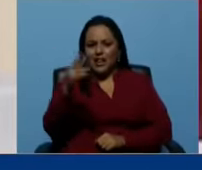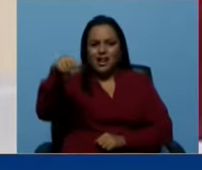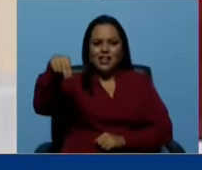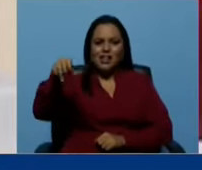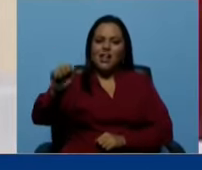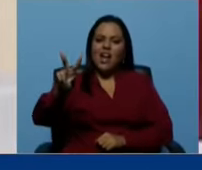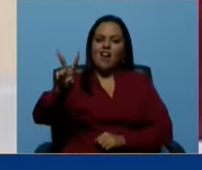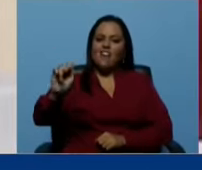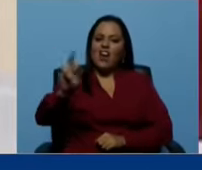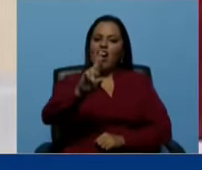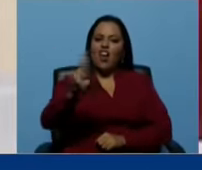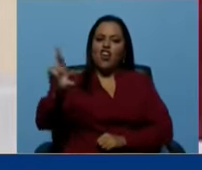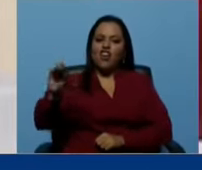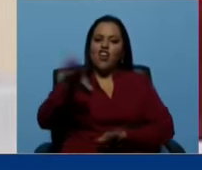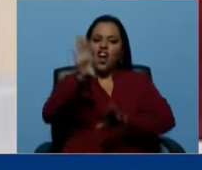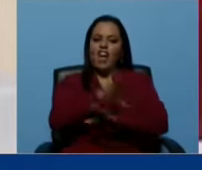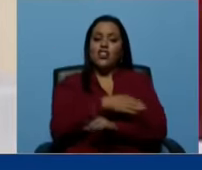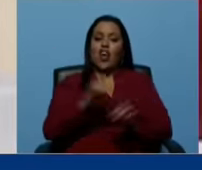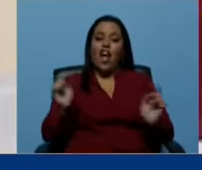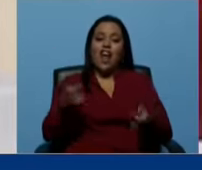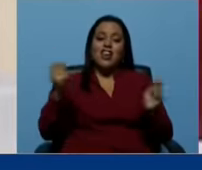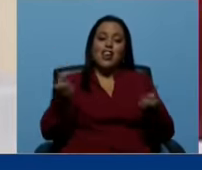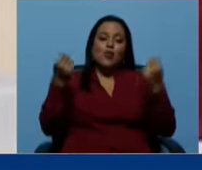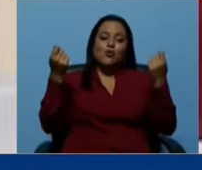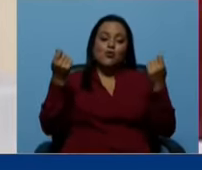Aleluya, aleluya,